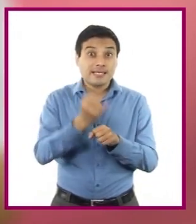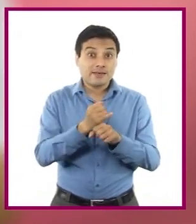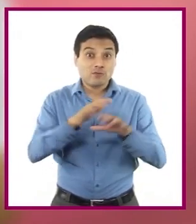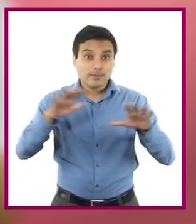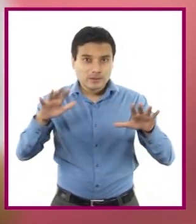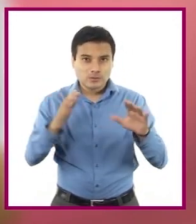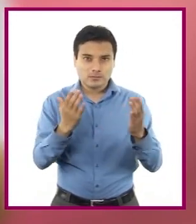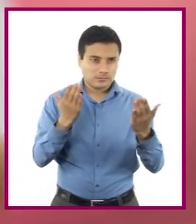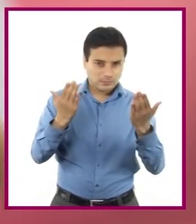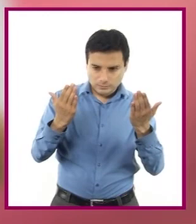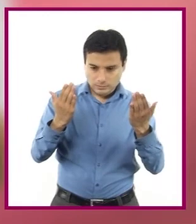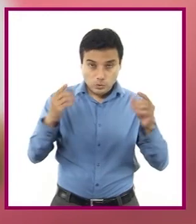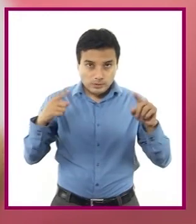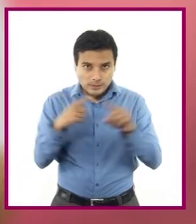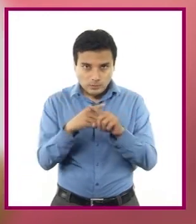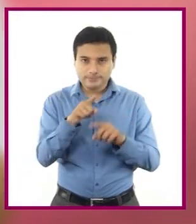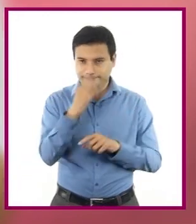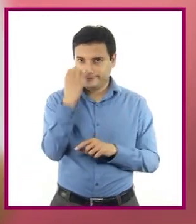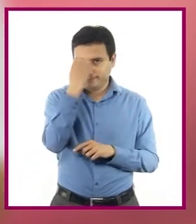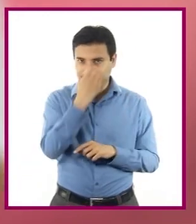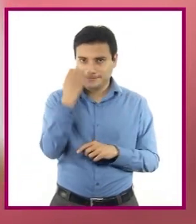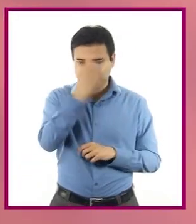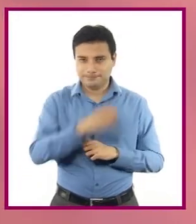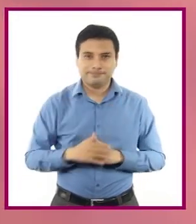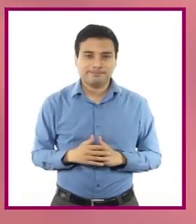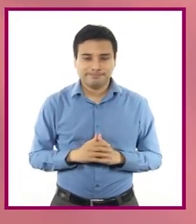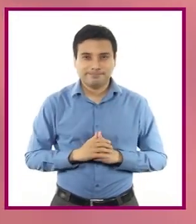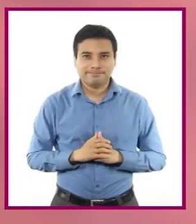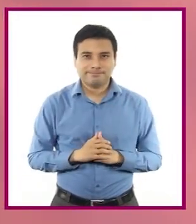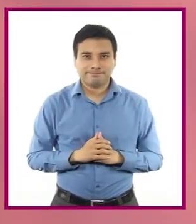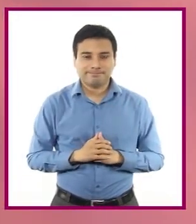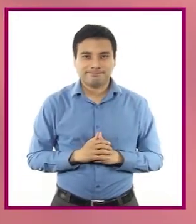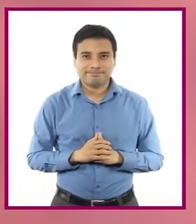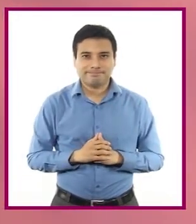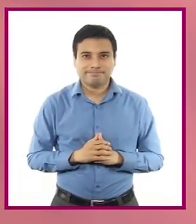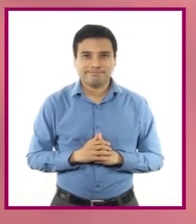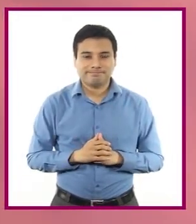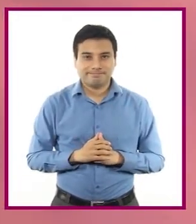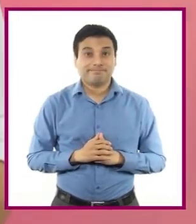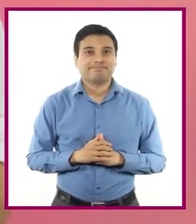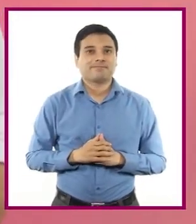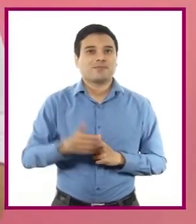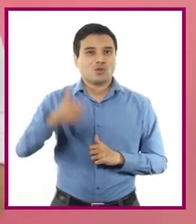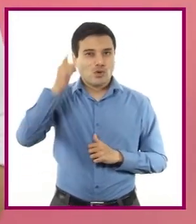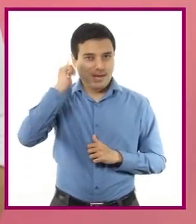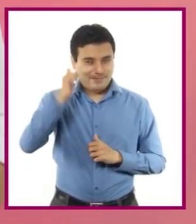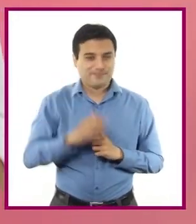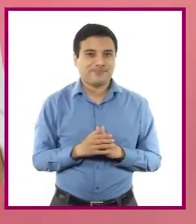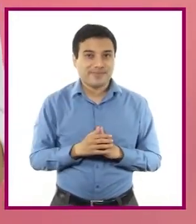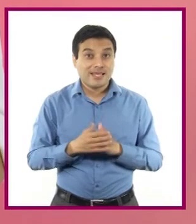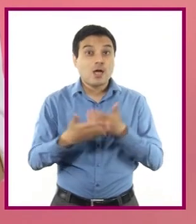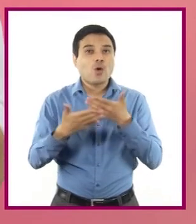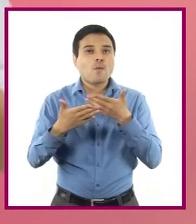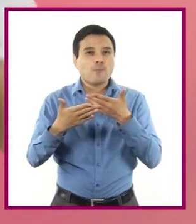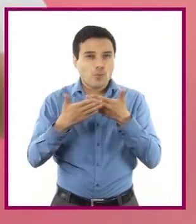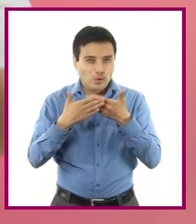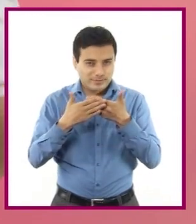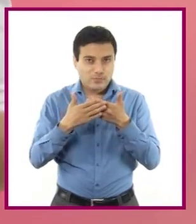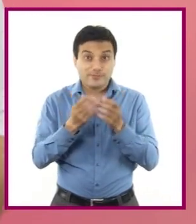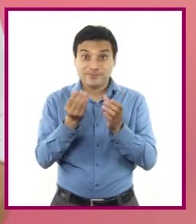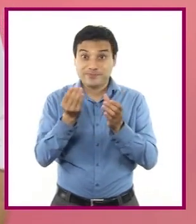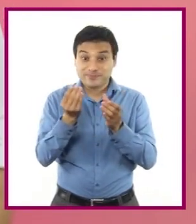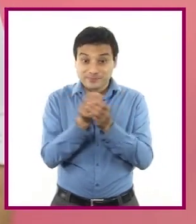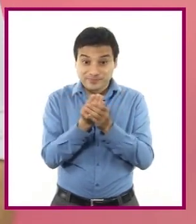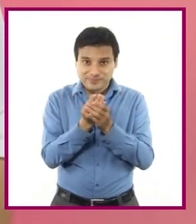contradictoria en fuentes de información. Esperemos que en las próximas revisiones que realicen para conocer